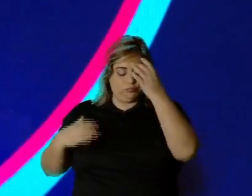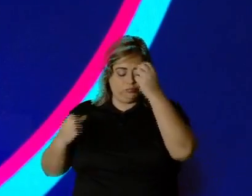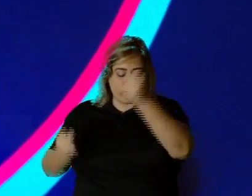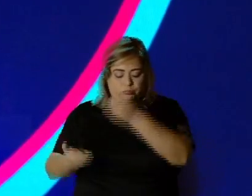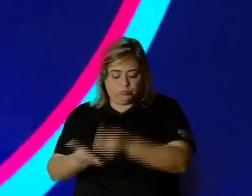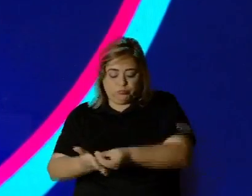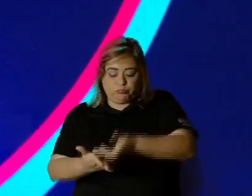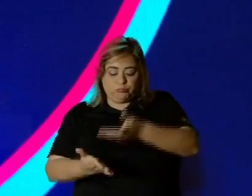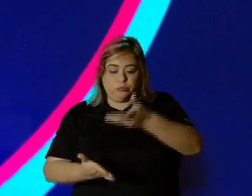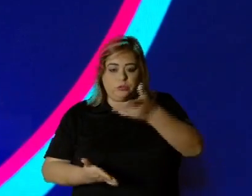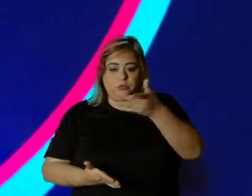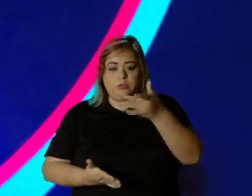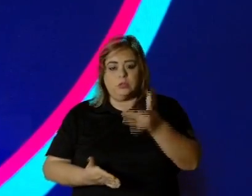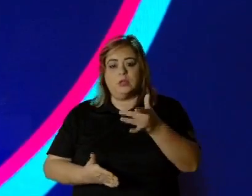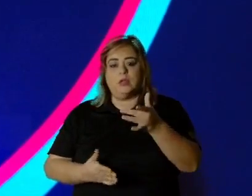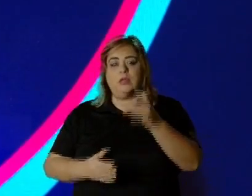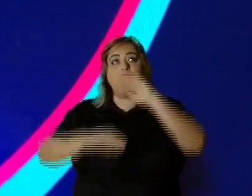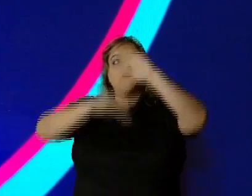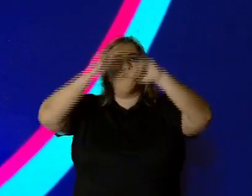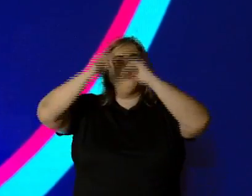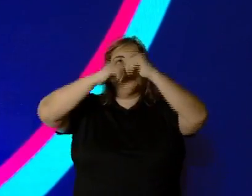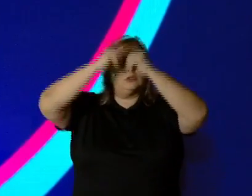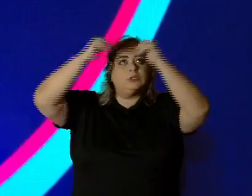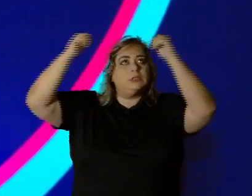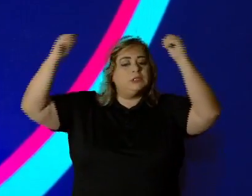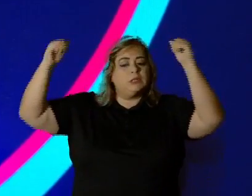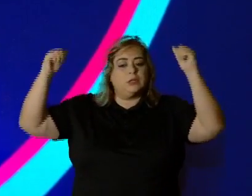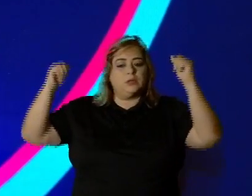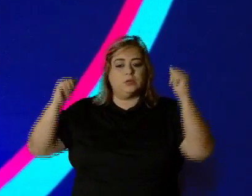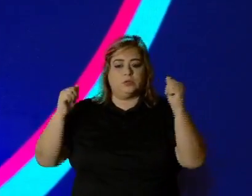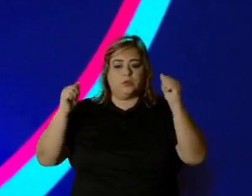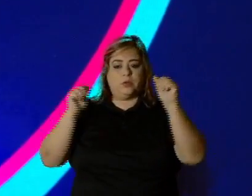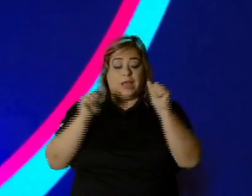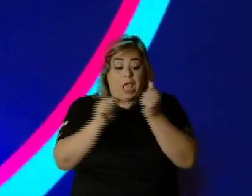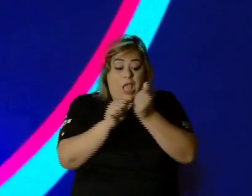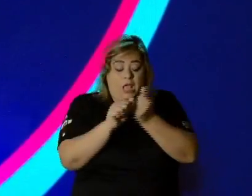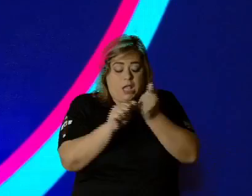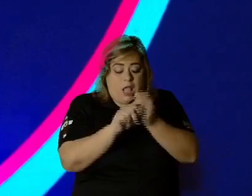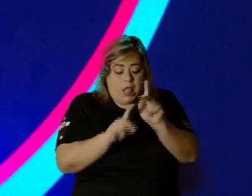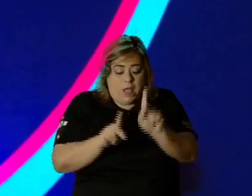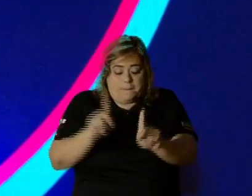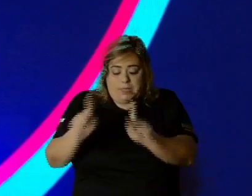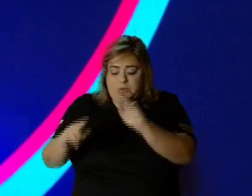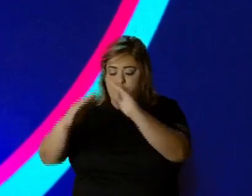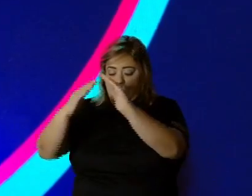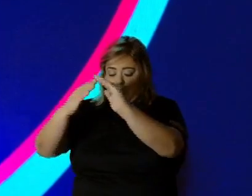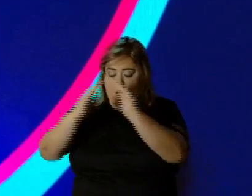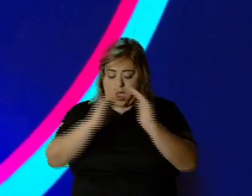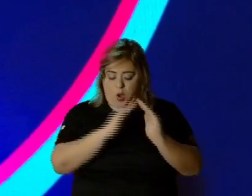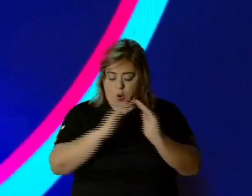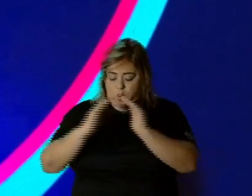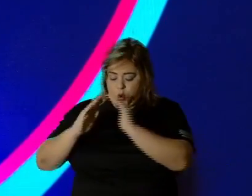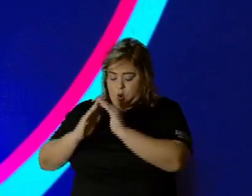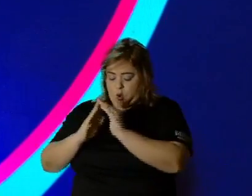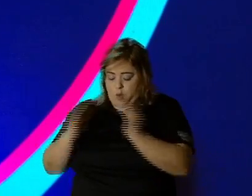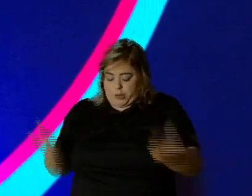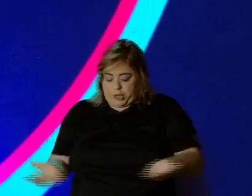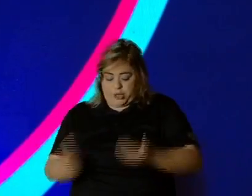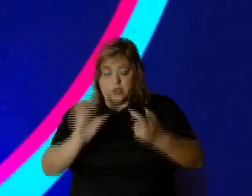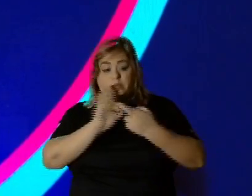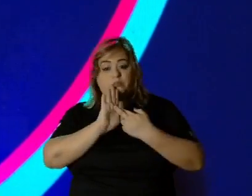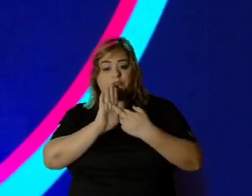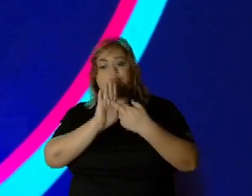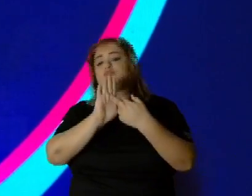prosperidad, declaramos que los cielos se abren sobre cada uno, gloria a Dios, de las casas que están representadas a